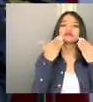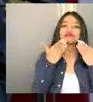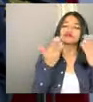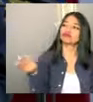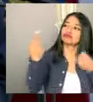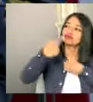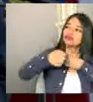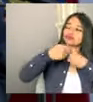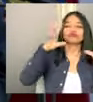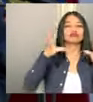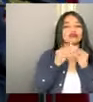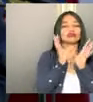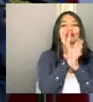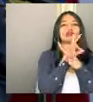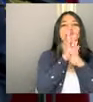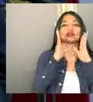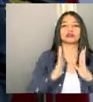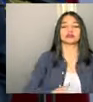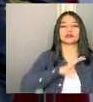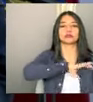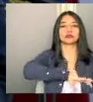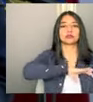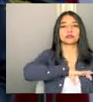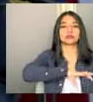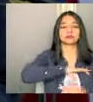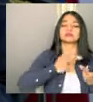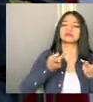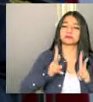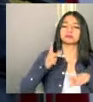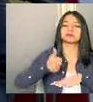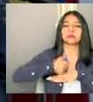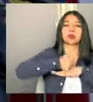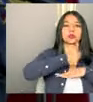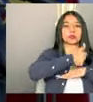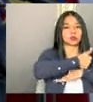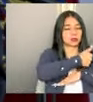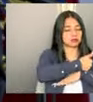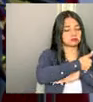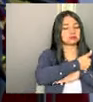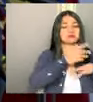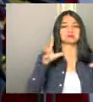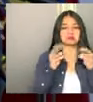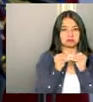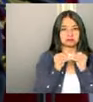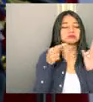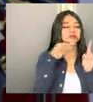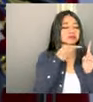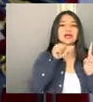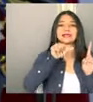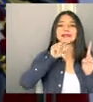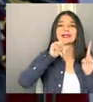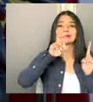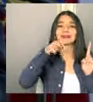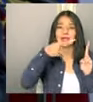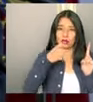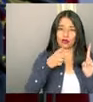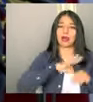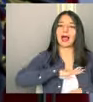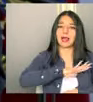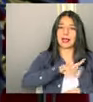para todos los funcionarios del municipio y, evidentemente, las autoridades, incluidas a Santiago Guarderas, alcalde saliente de la